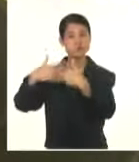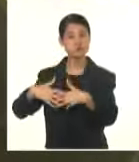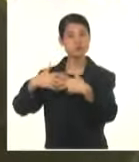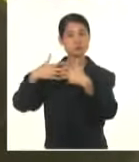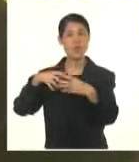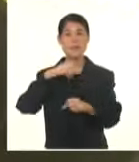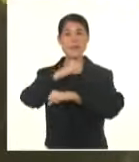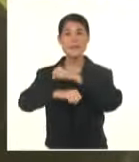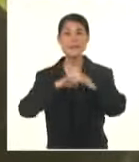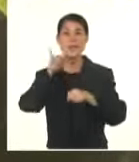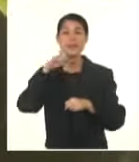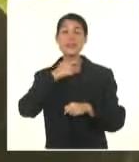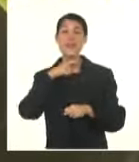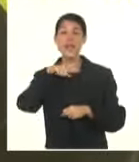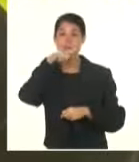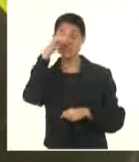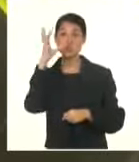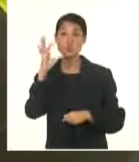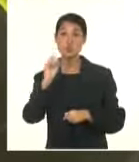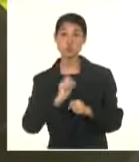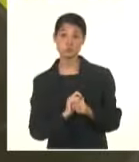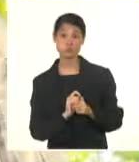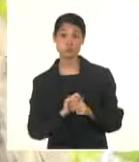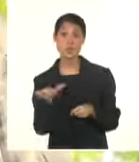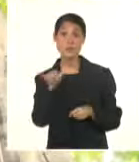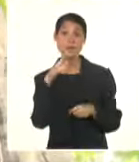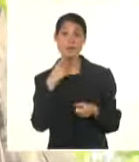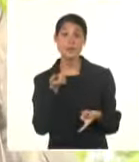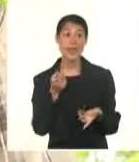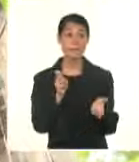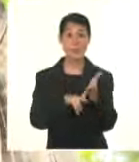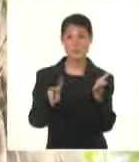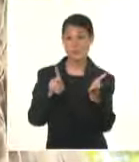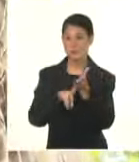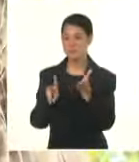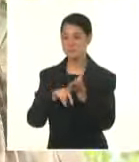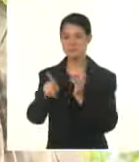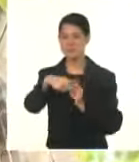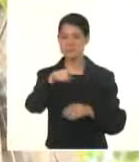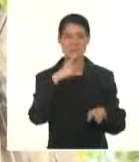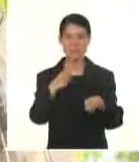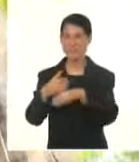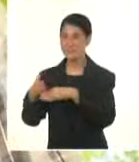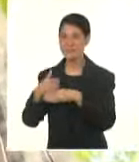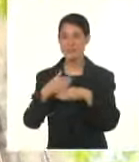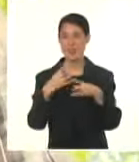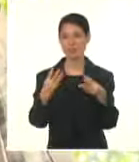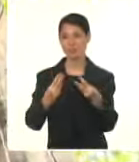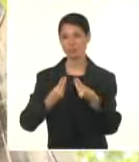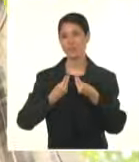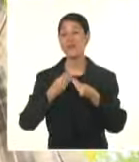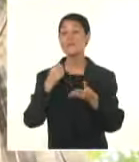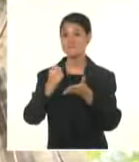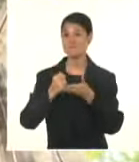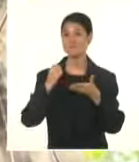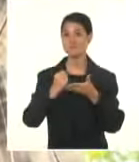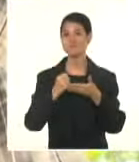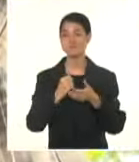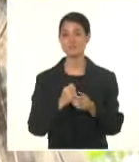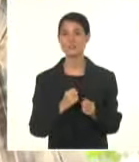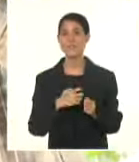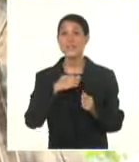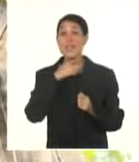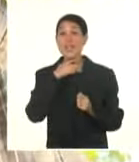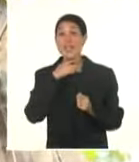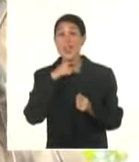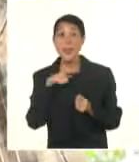animales, entre cambio, campesinos de diferentes provincias del país. En el caso de la red de leche de cabra y su derivado, fomenta 2 nodos de transformación como parte de